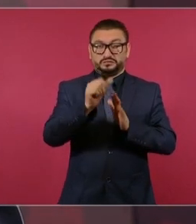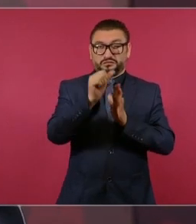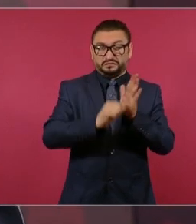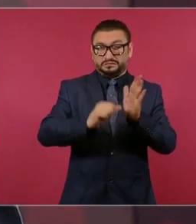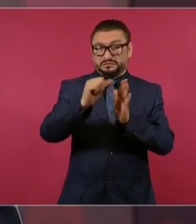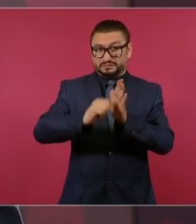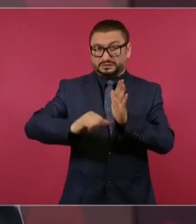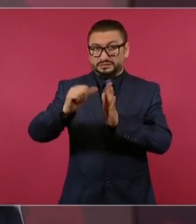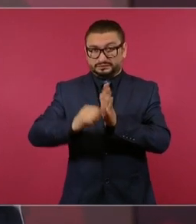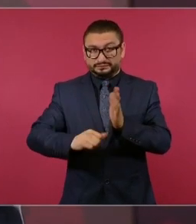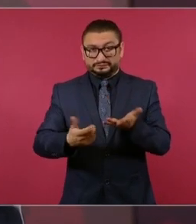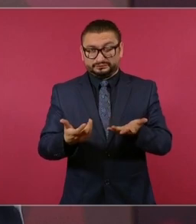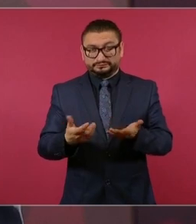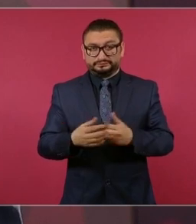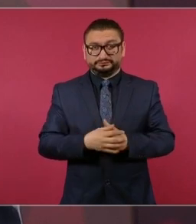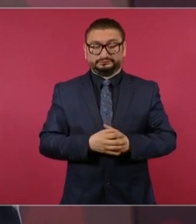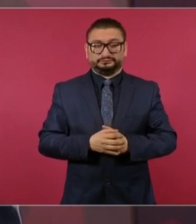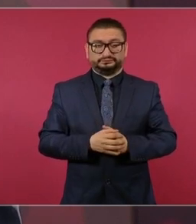mensuales.